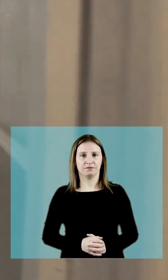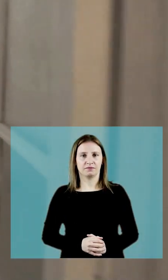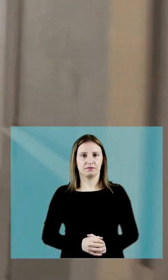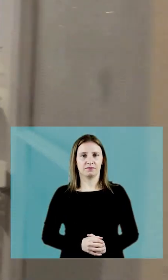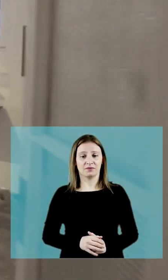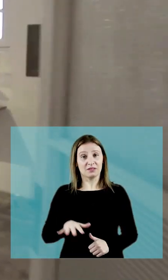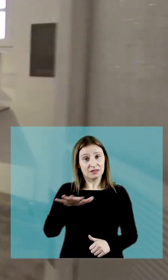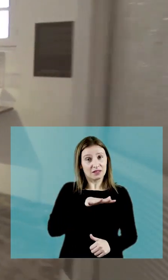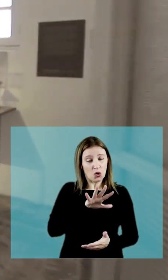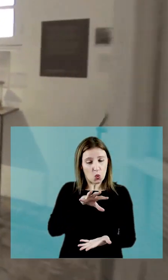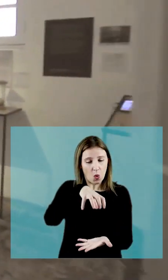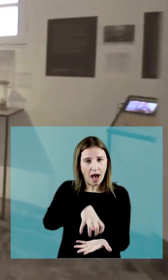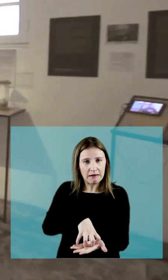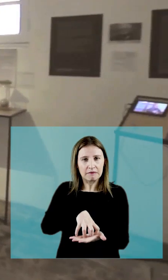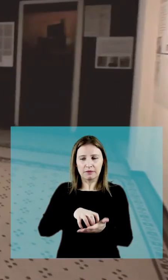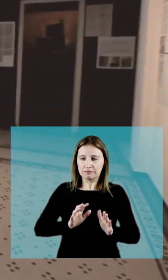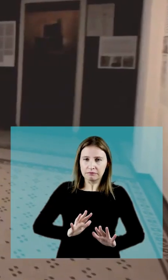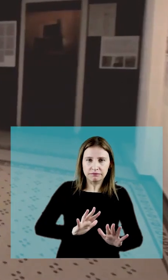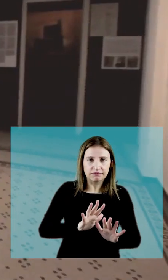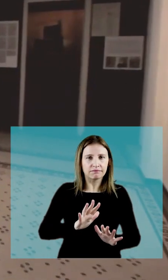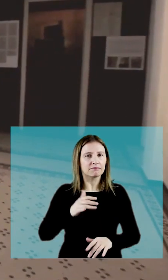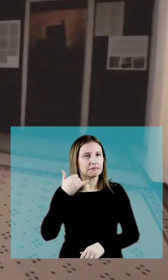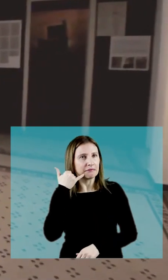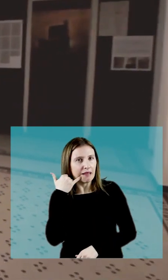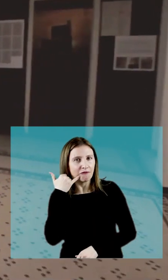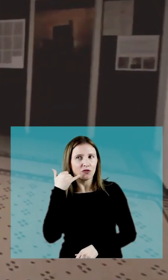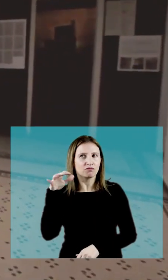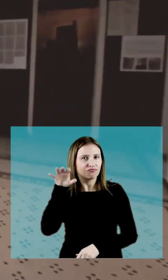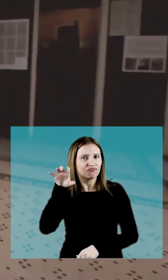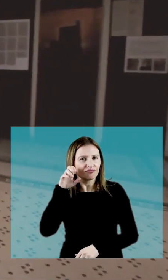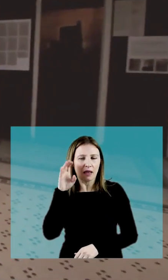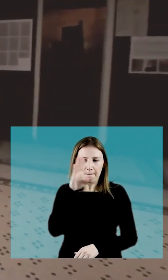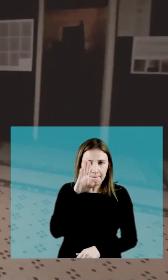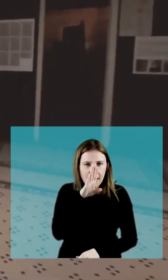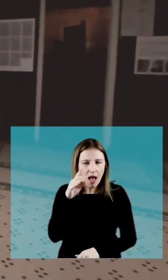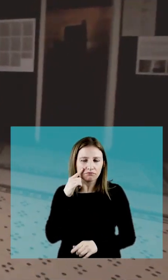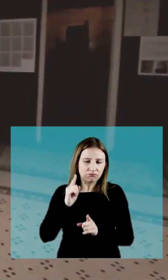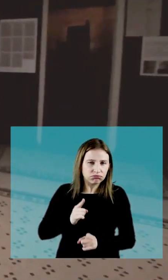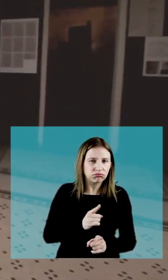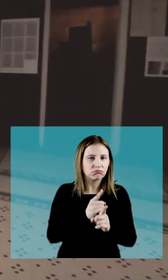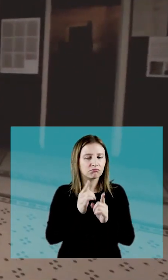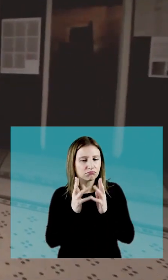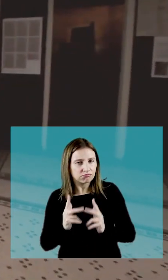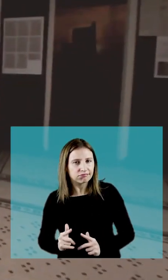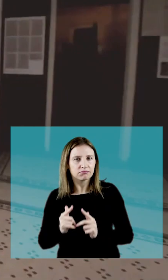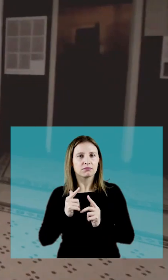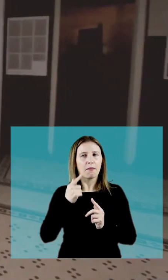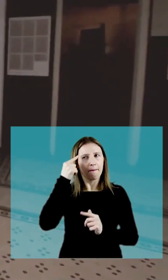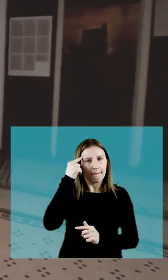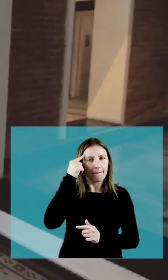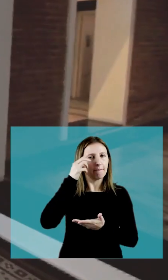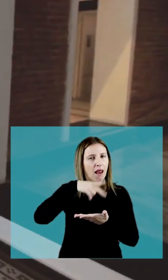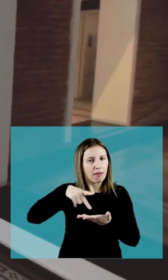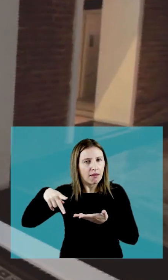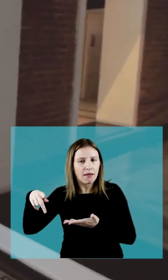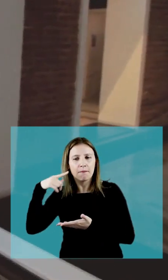En este lugar se preparaban las escuchas telefónicas, se organizaban seguimientos, se pensaban y proyectaban